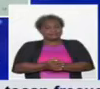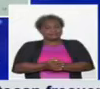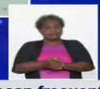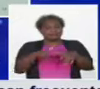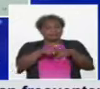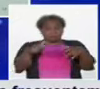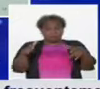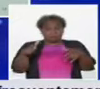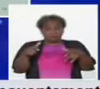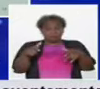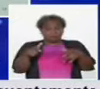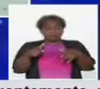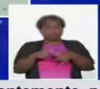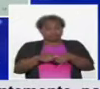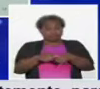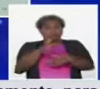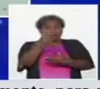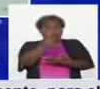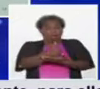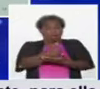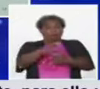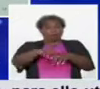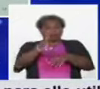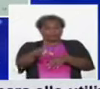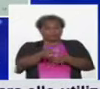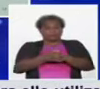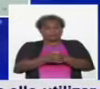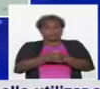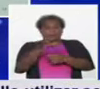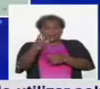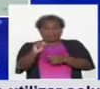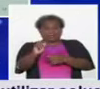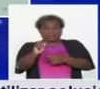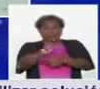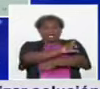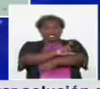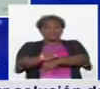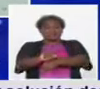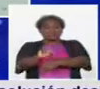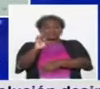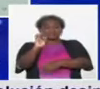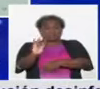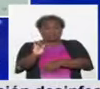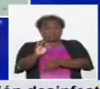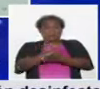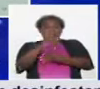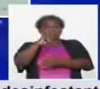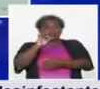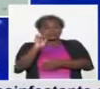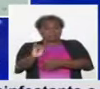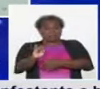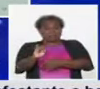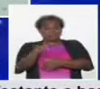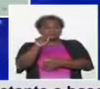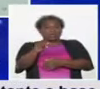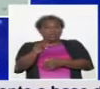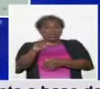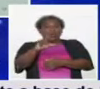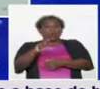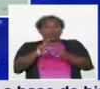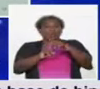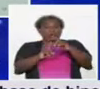número en el municipio de Holguín, 20, Antilla 7, Moa 6, Cueto y Fanpraís con 3 cada uno,